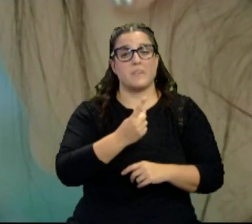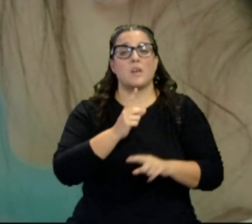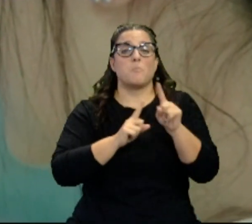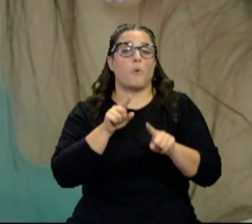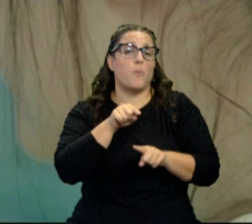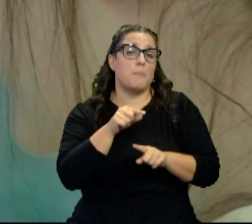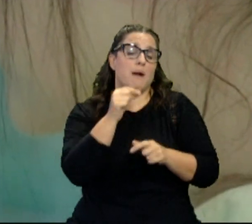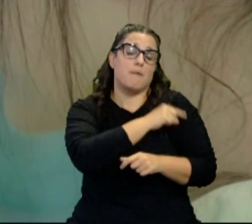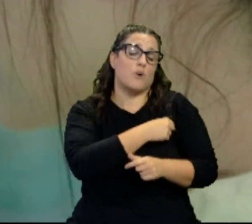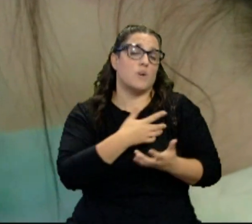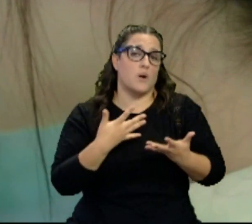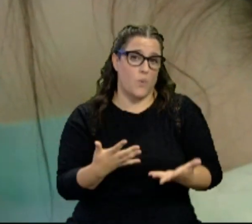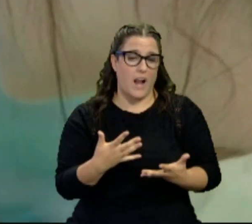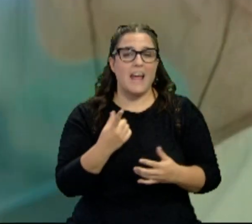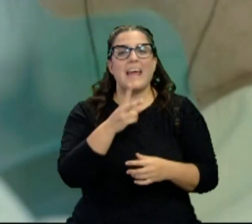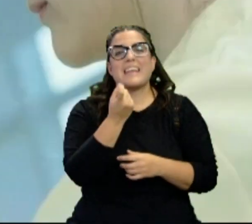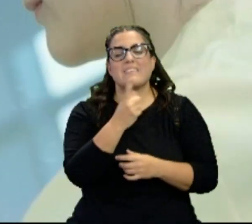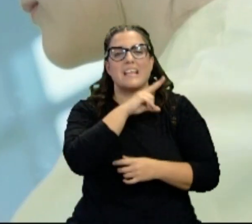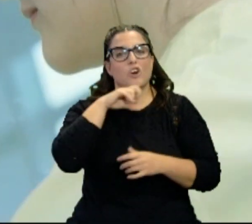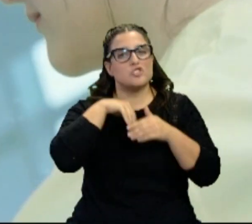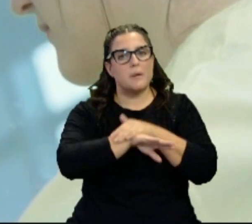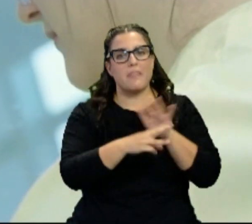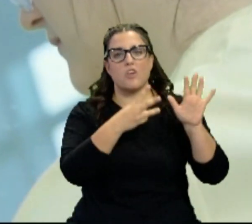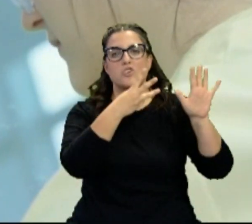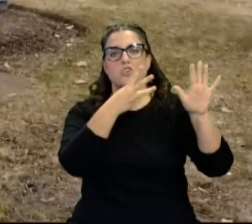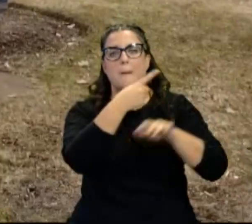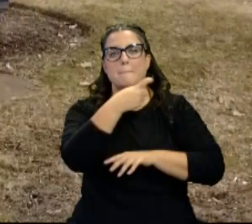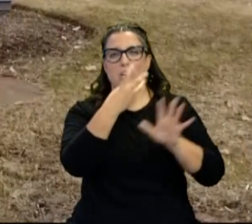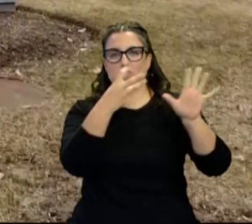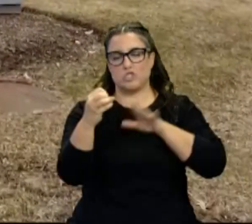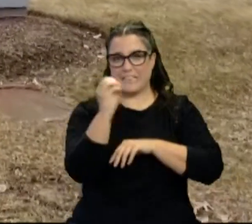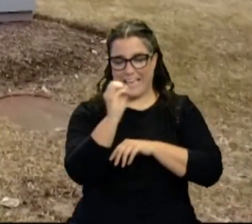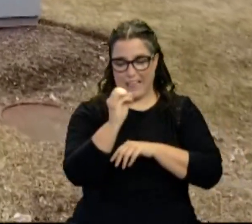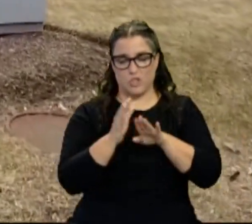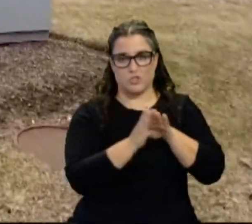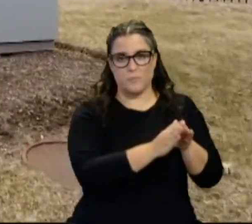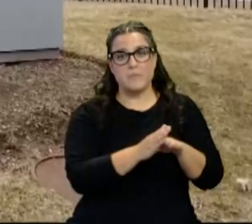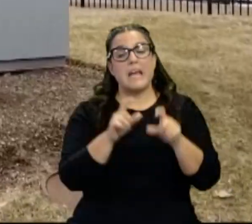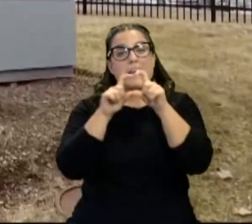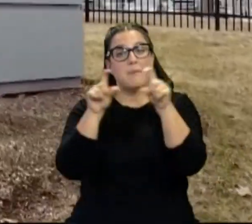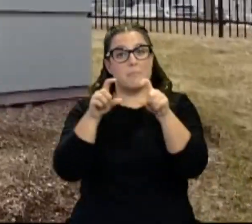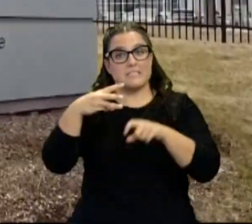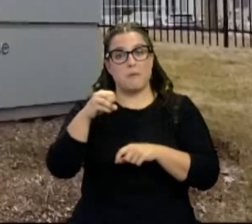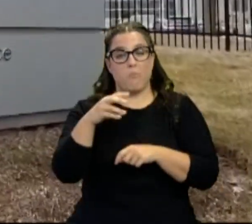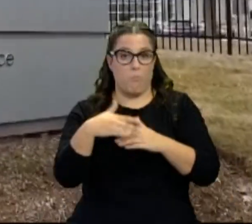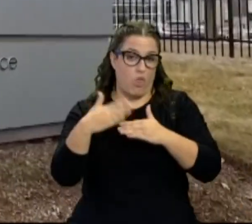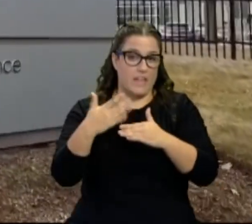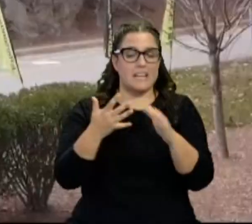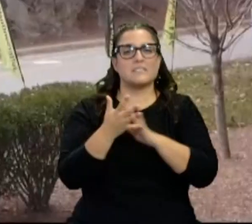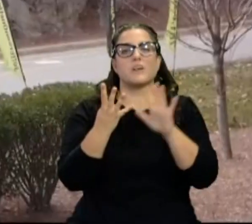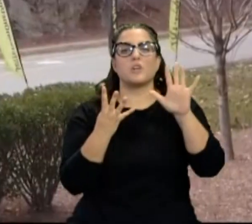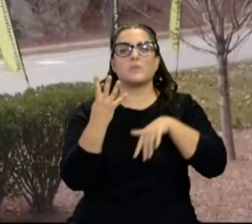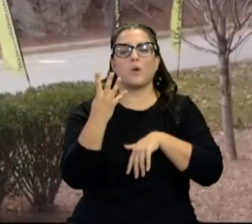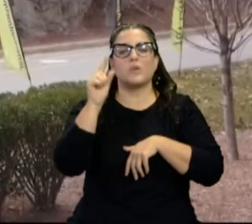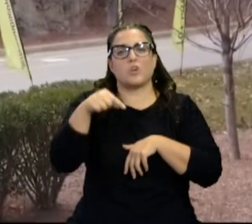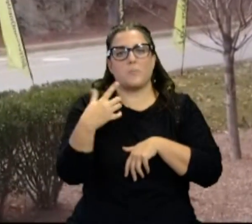es que necesita ser conservada a 80 grados bajo cero. La vacuna de la empresa Moderna tiene una eficacia del 94,5%